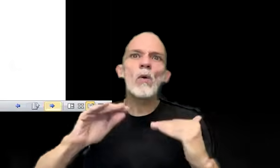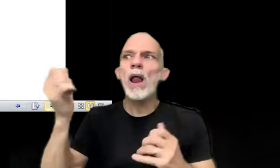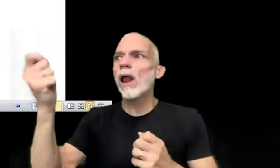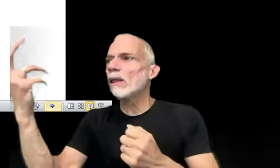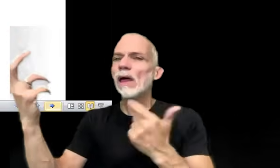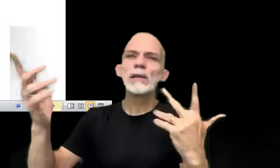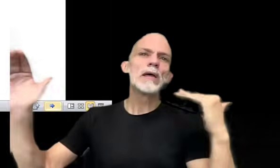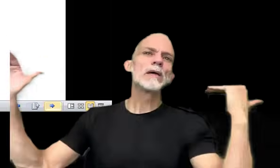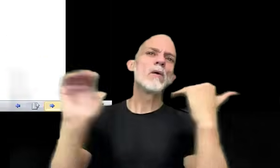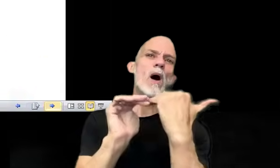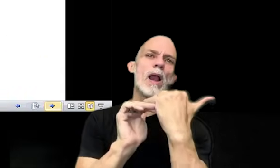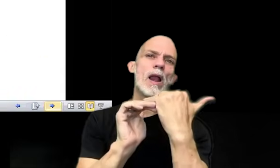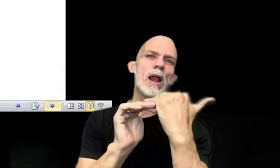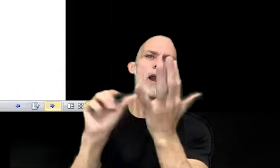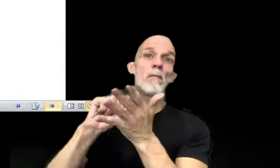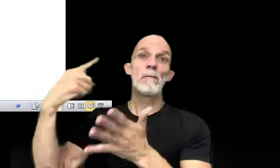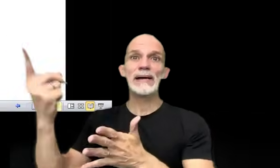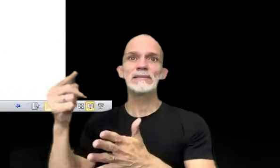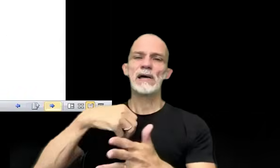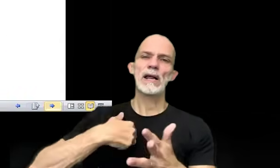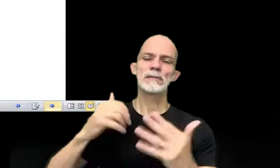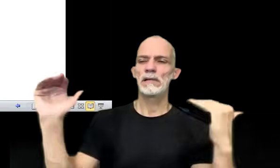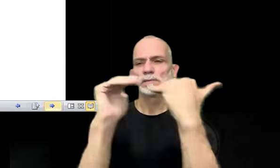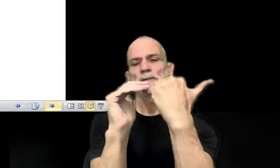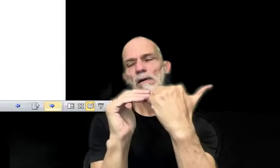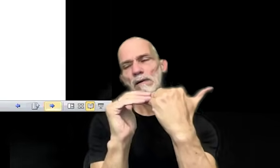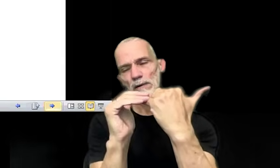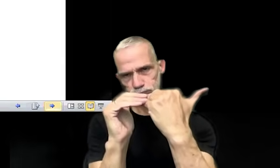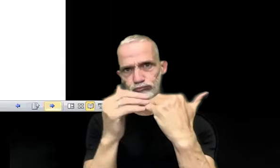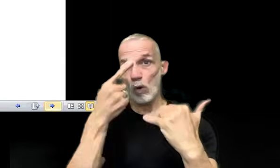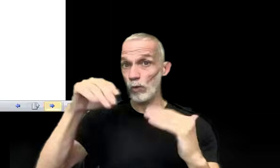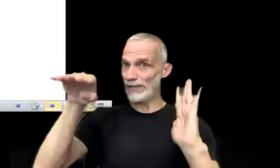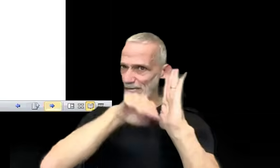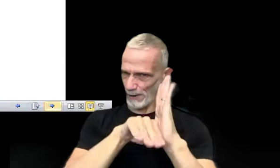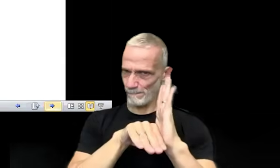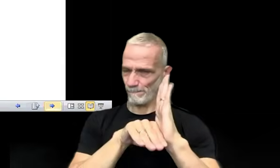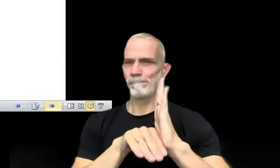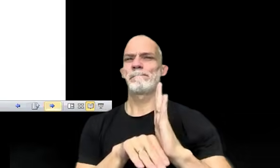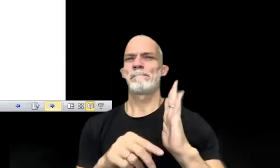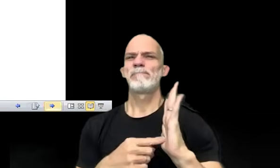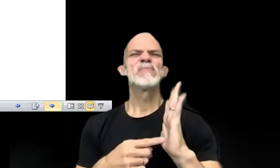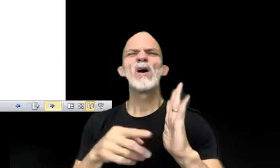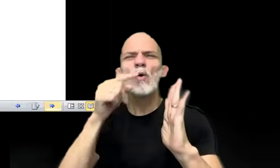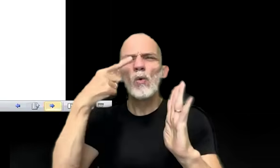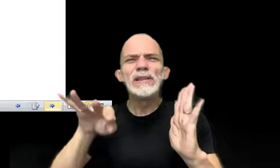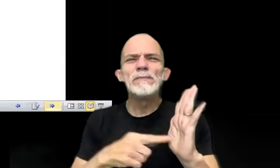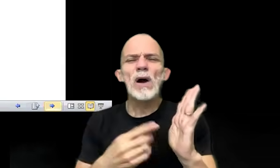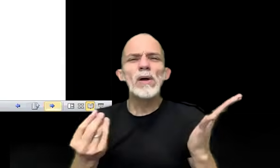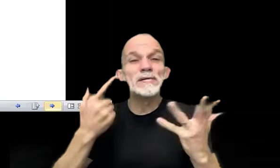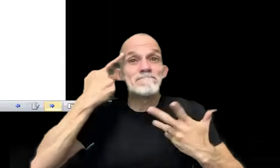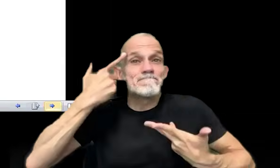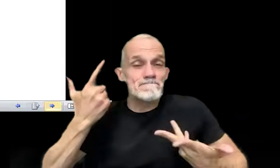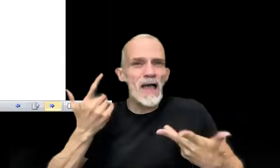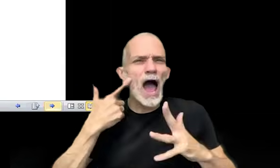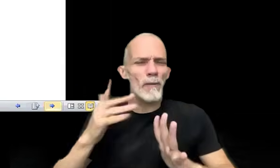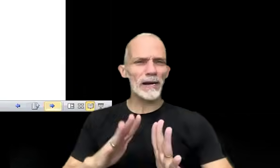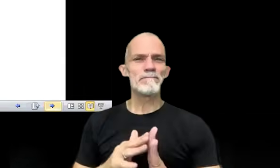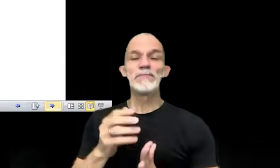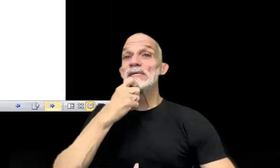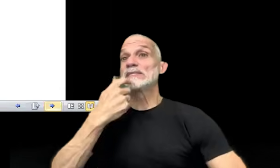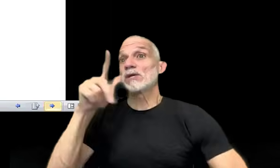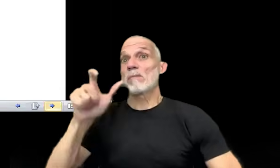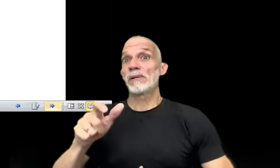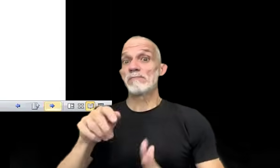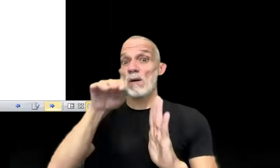cantidad de días en un país que en el otro? Tenemos que ir a la última presunción. Y la última presunción nos dice